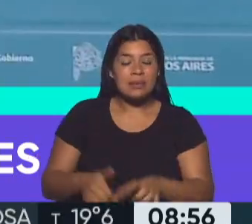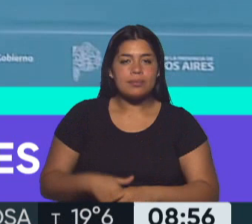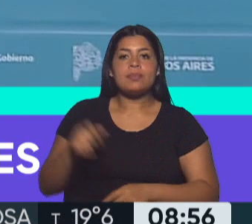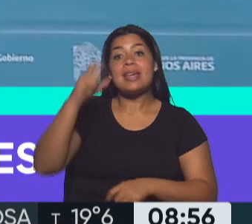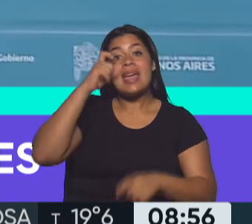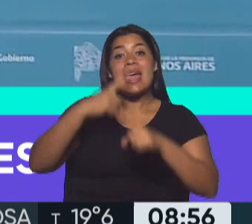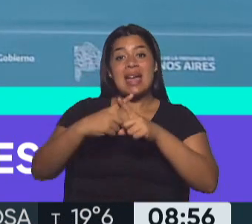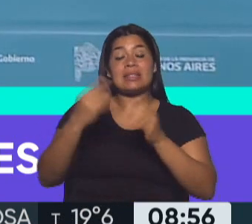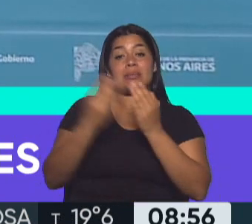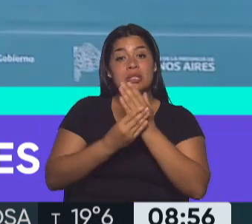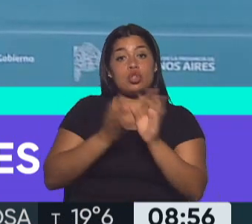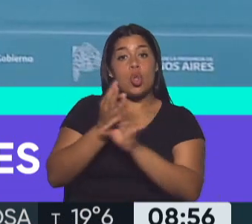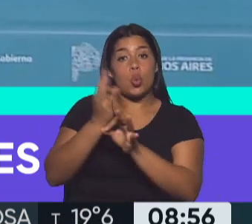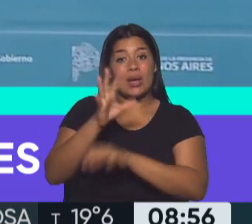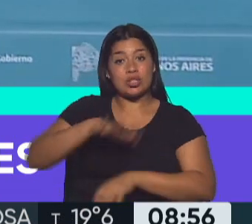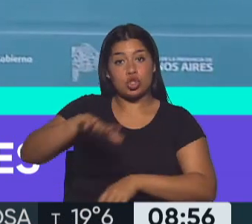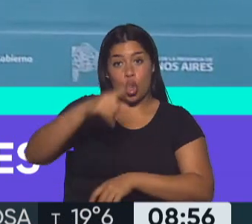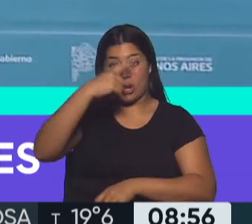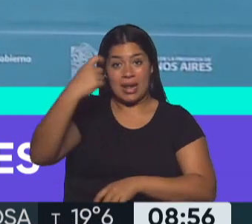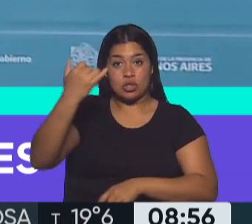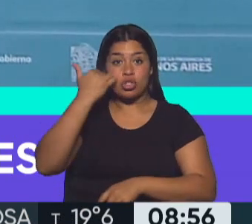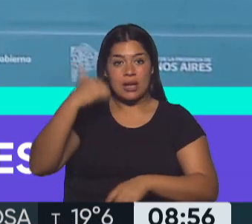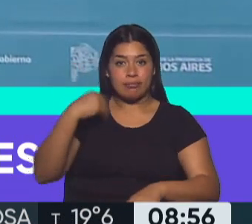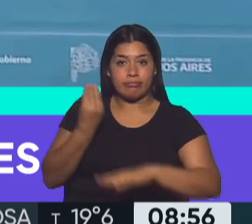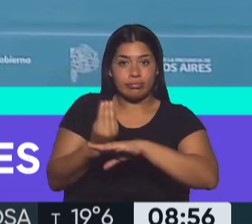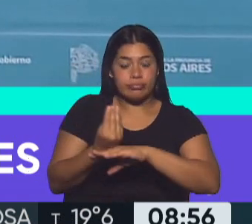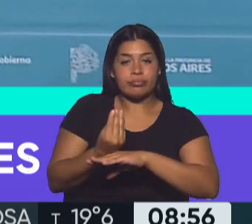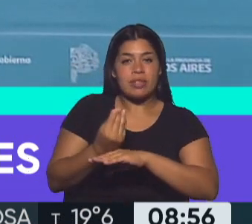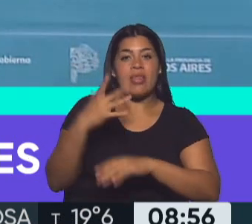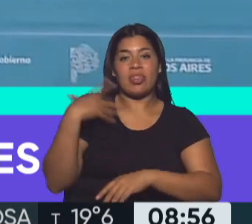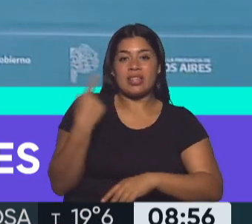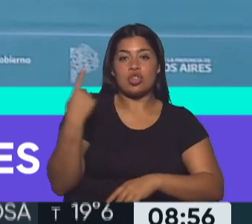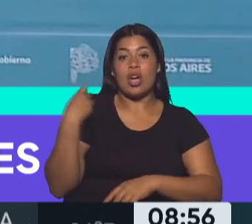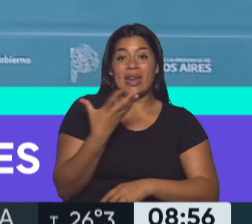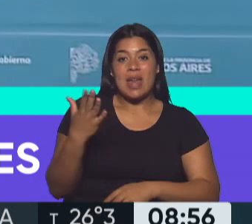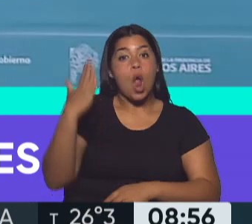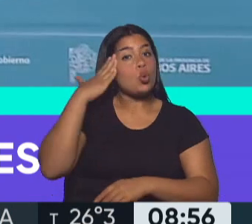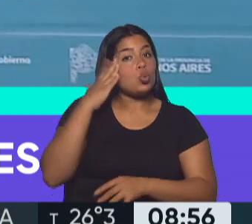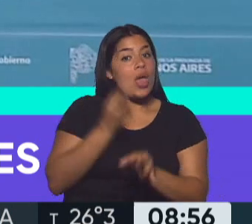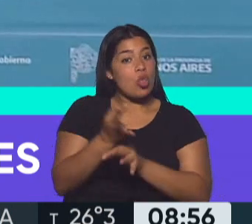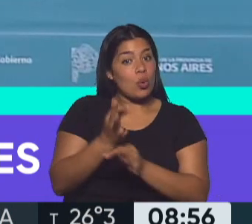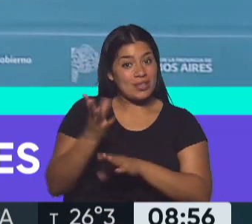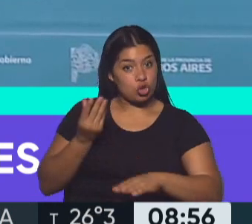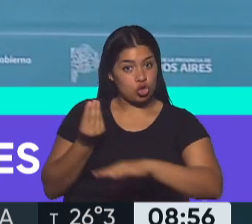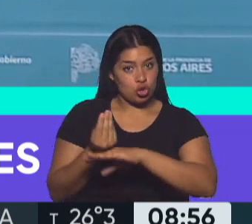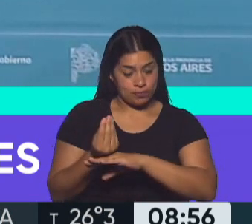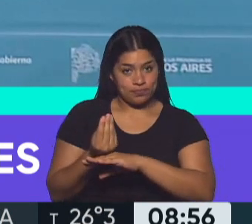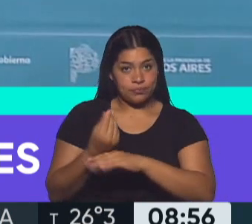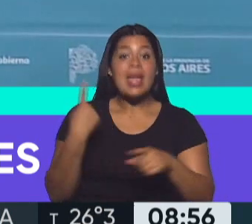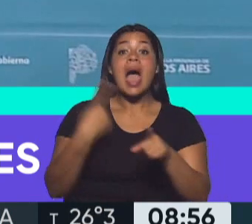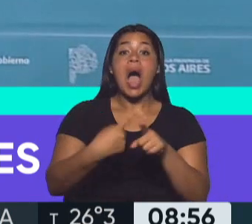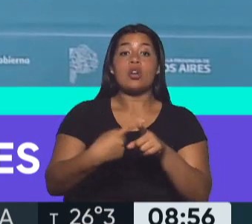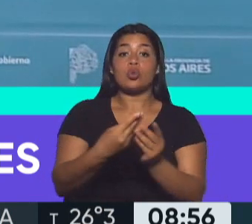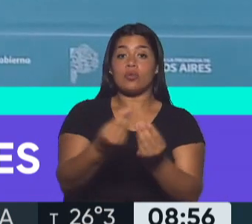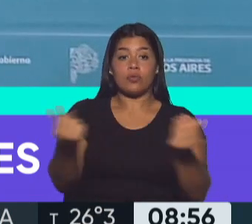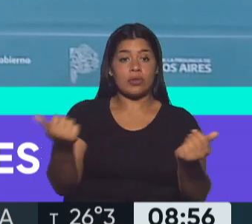de la Nación, Alberto Scileoni, asumió el frente de la Dirección General de Cultura y Educación. Al finalizar el acto, Scileoni se refirió a los